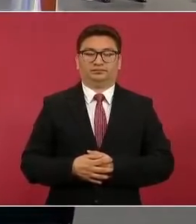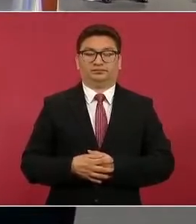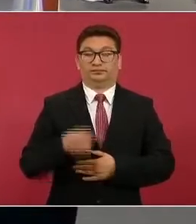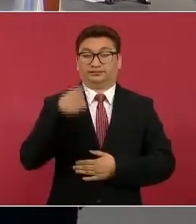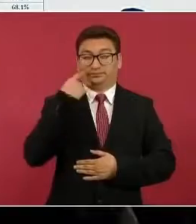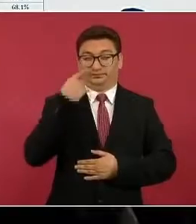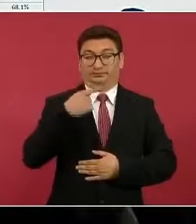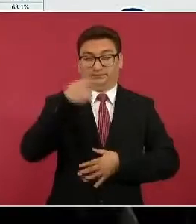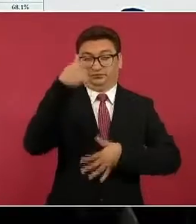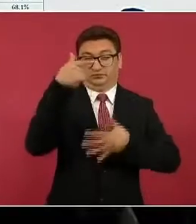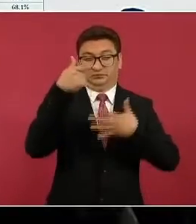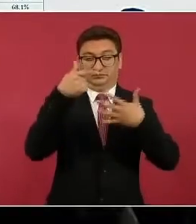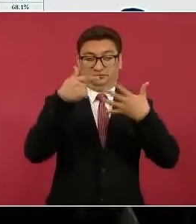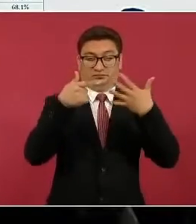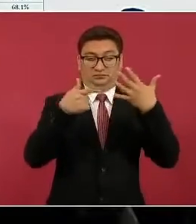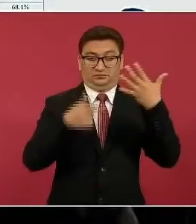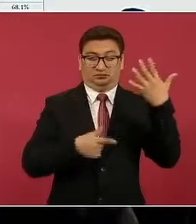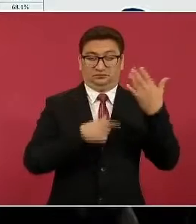Aquí estamos.